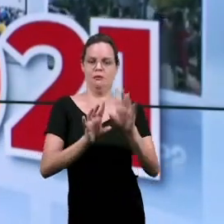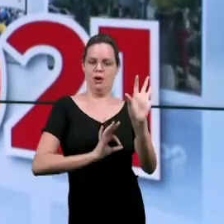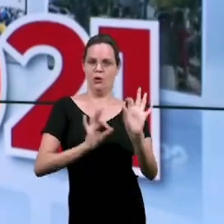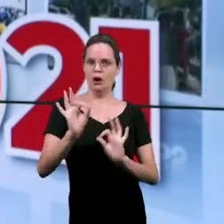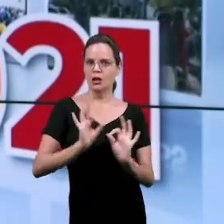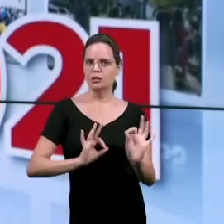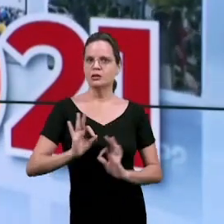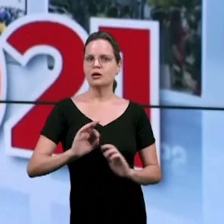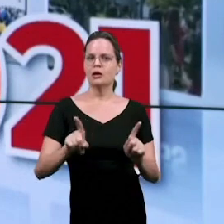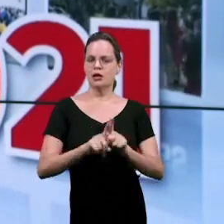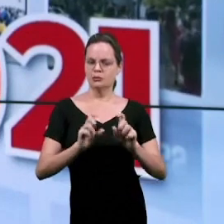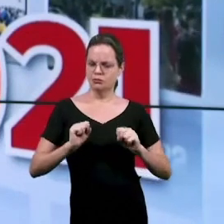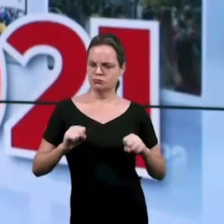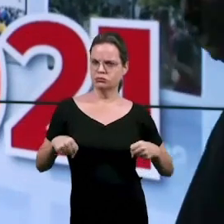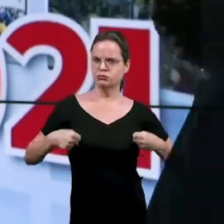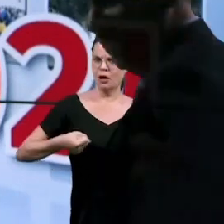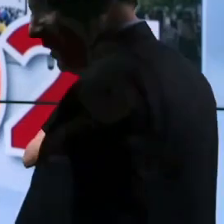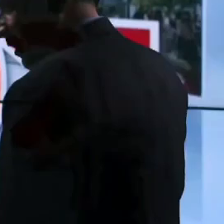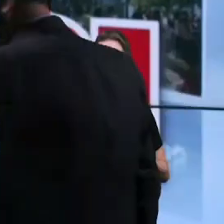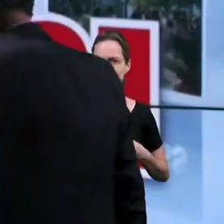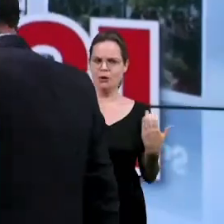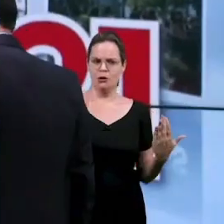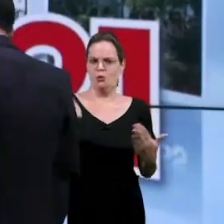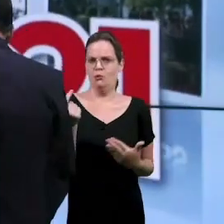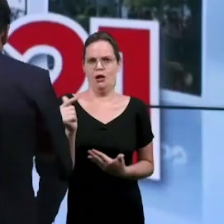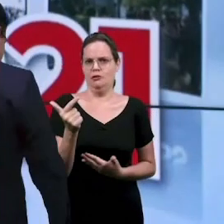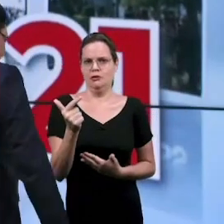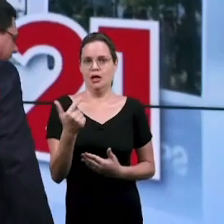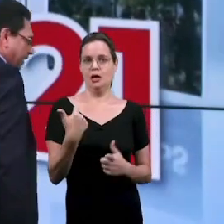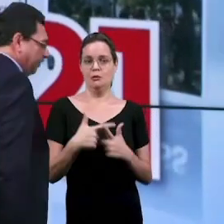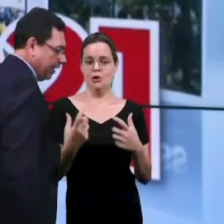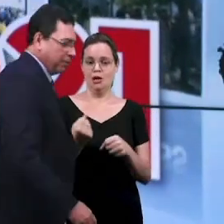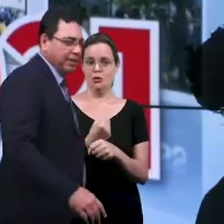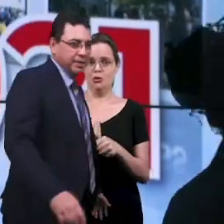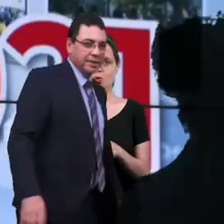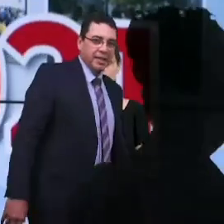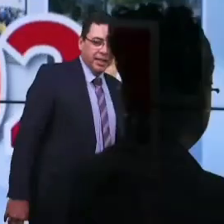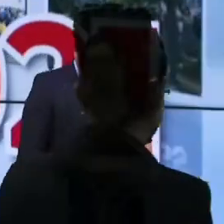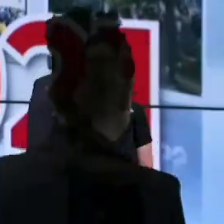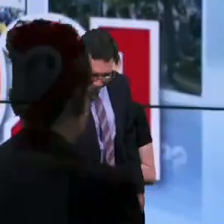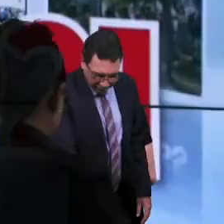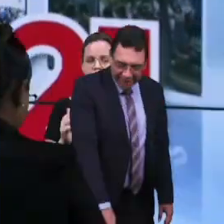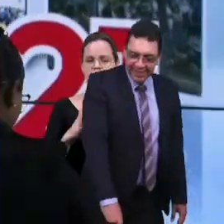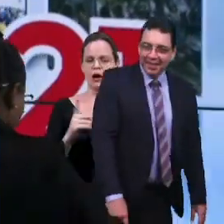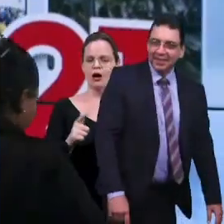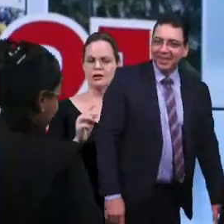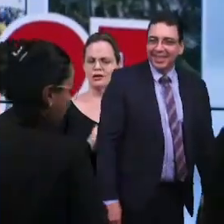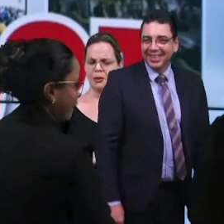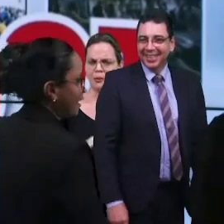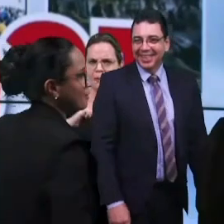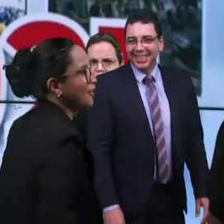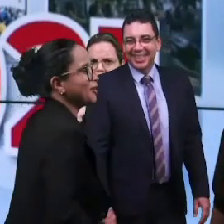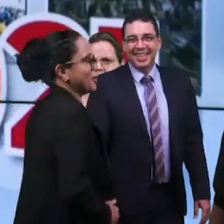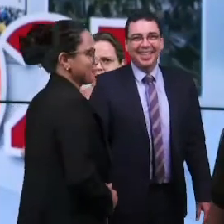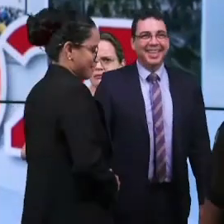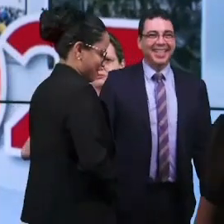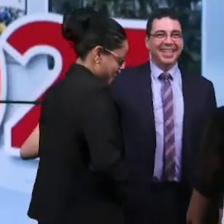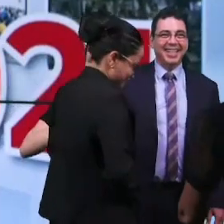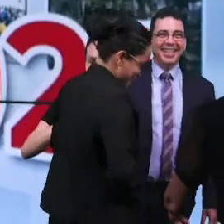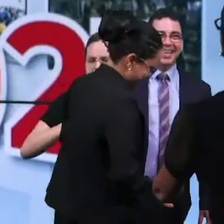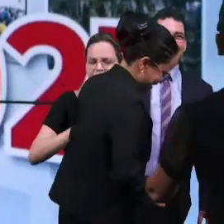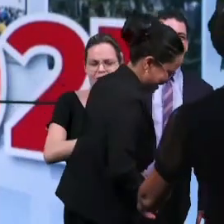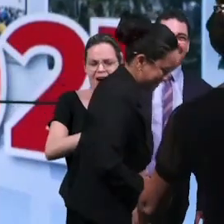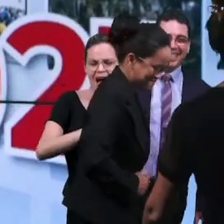su participación, organización y empeño incomparables. Este año de 2021, la Iglesia